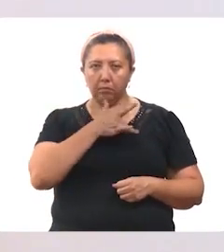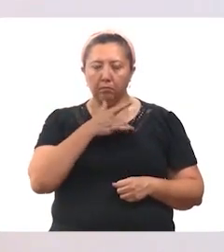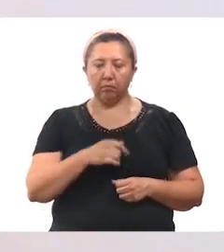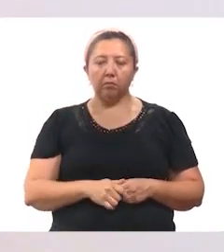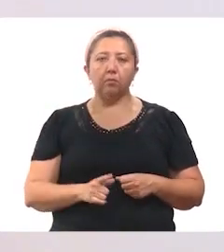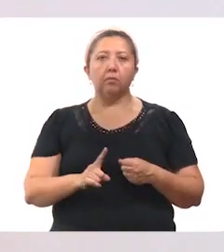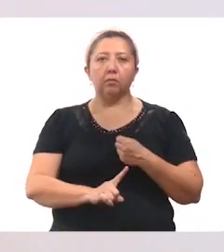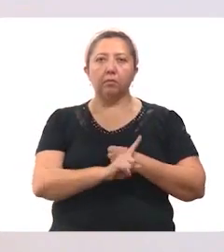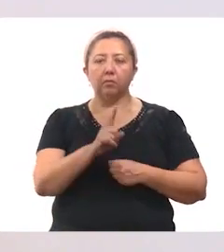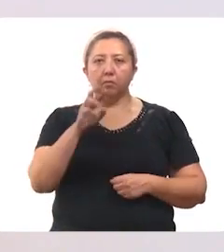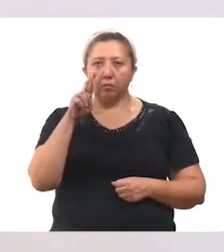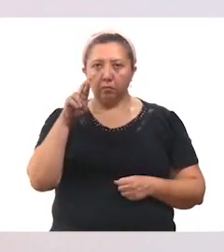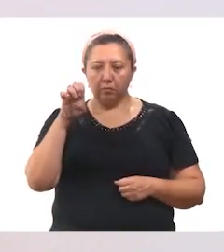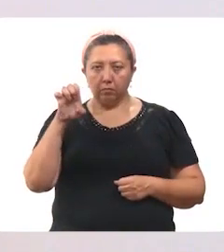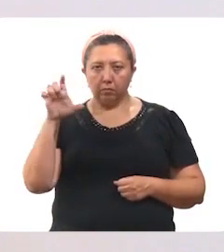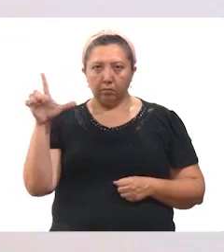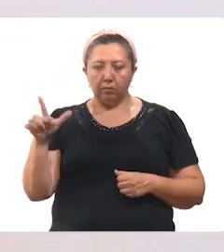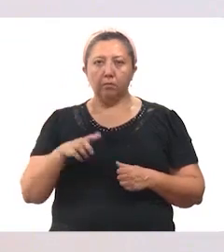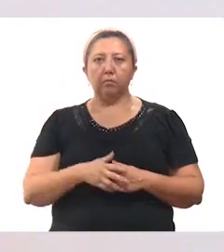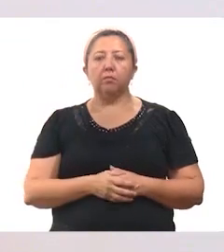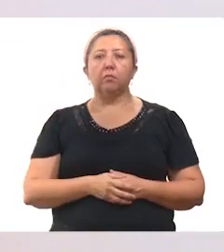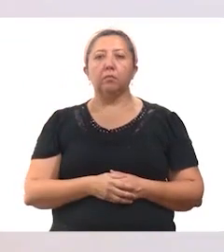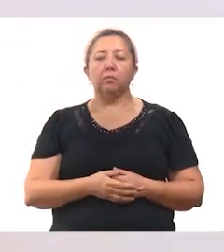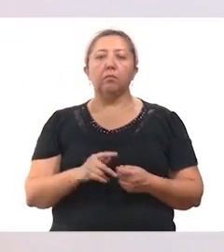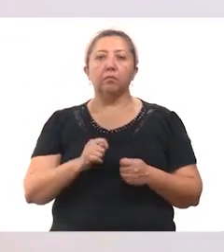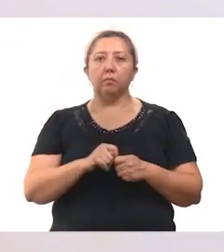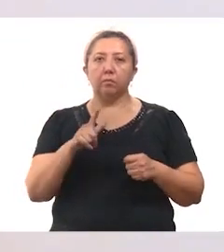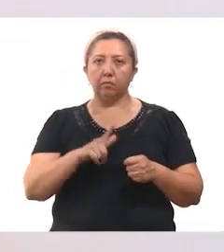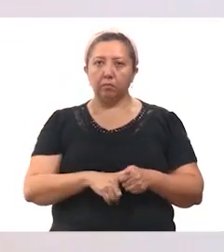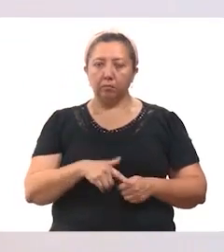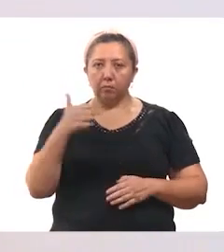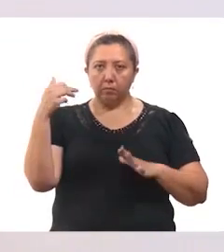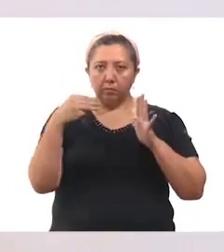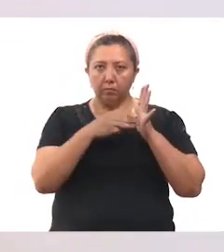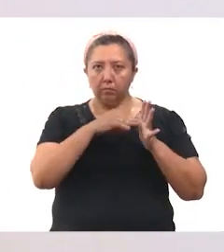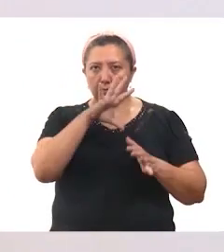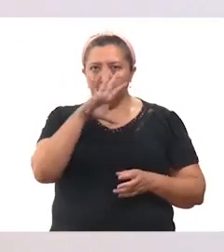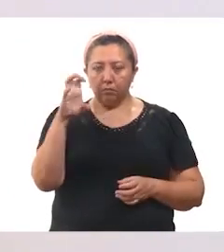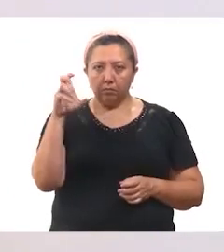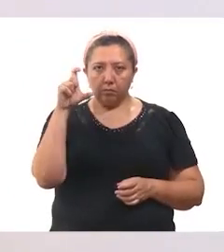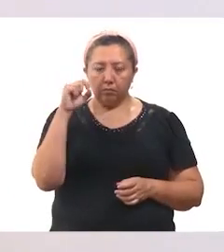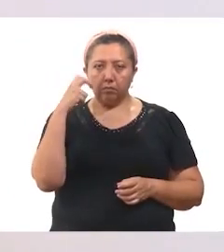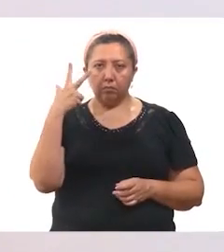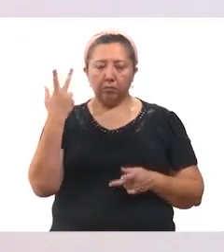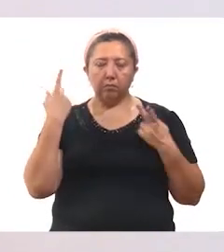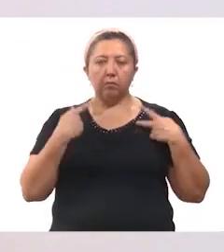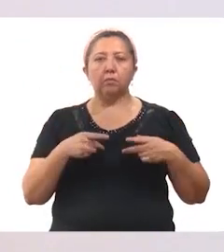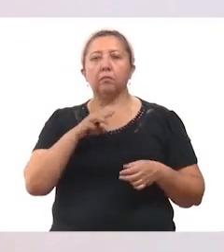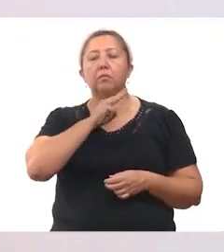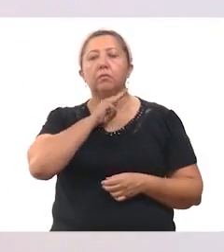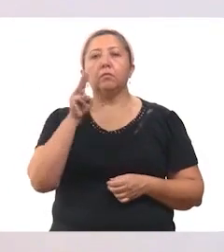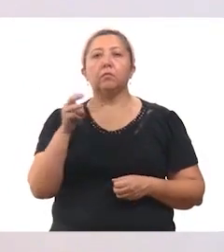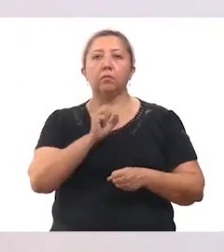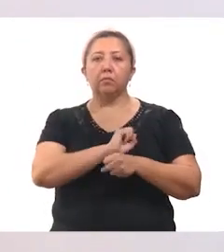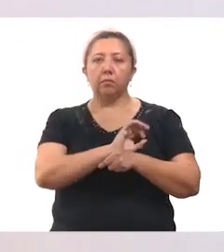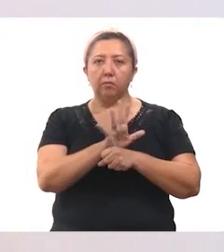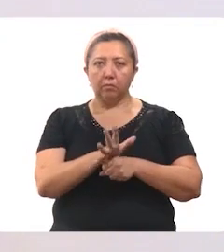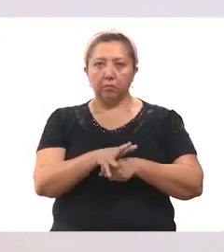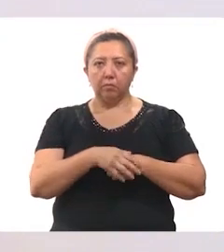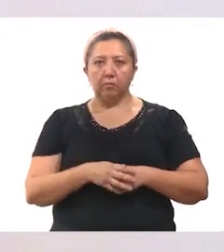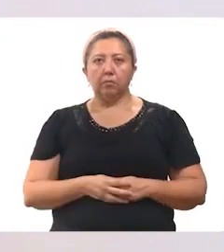cardiovascular e insuficiencia renal crónica. En total, son 6.528 las personas fallecidas a causa